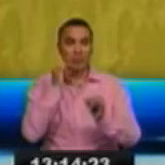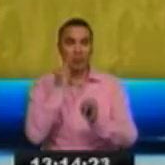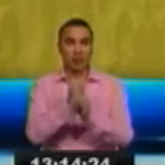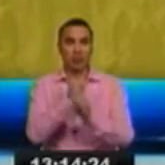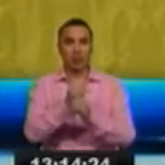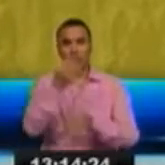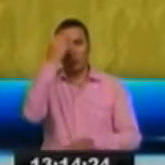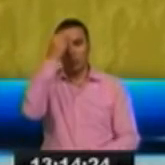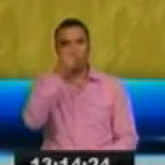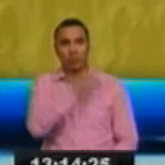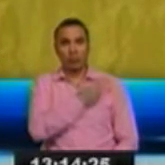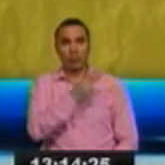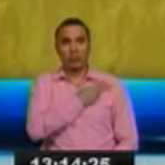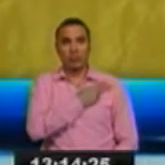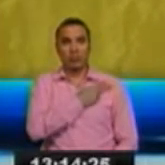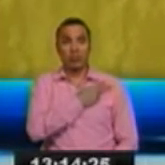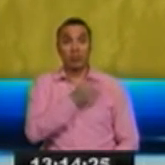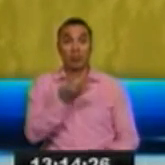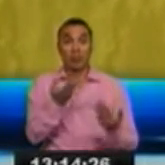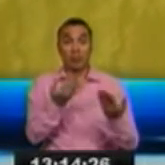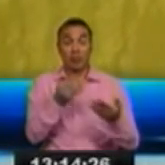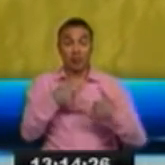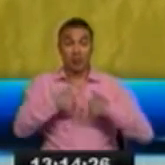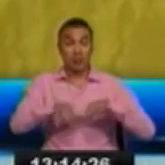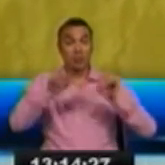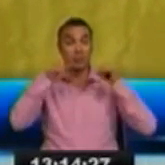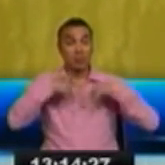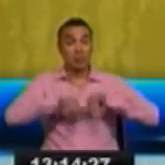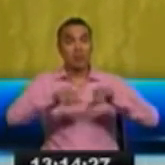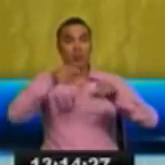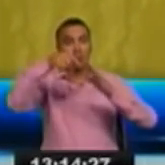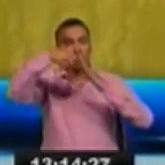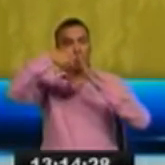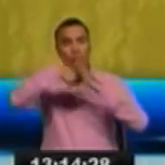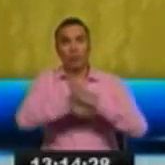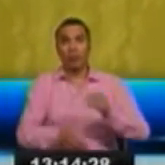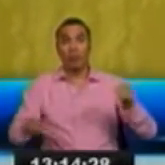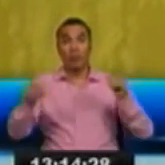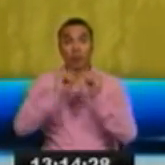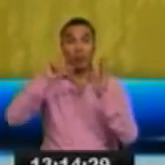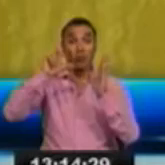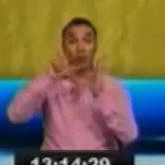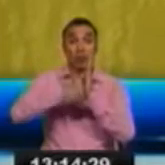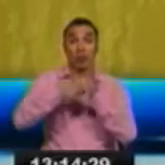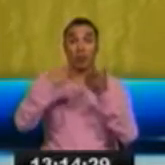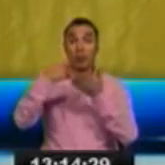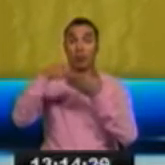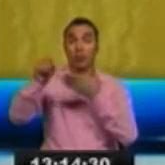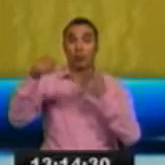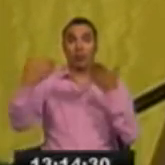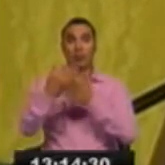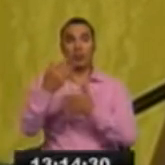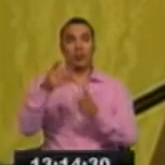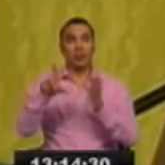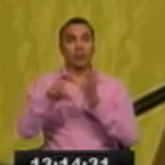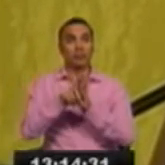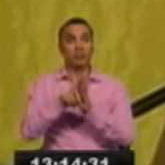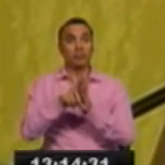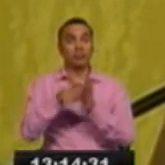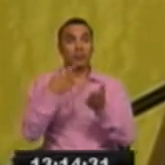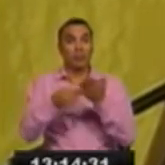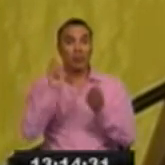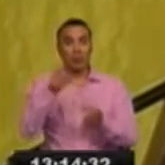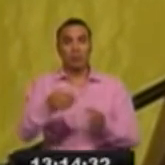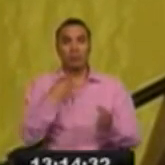de educación superior. Esperamos que continúe y se profundice luego de la aprobación de la nueva LOES. Este debe ser